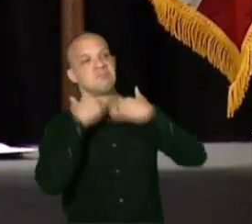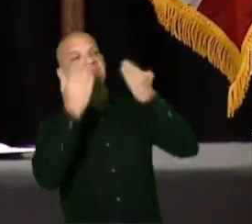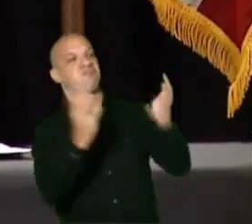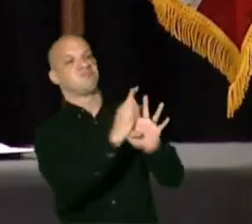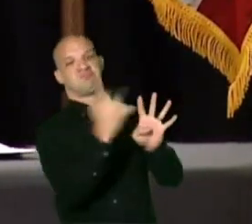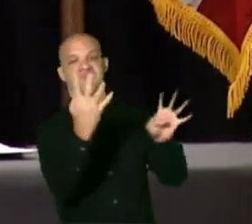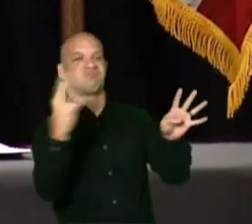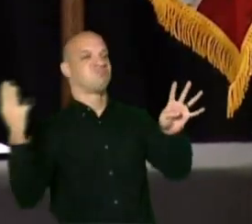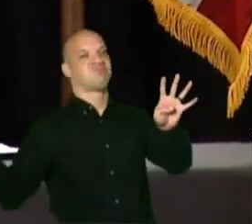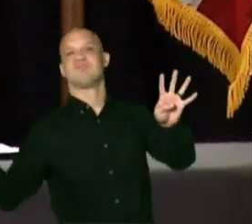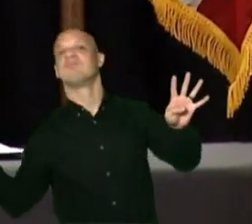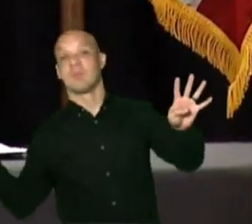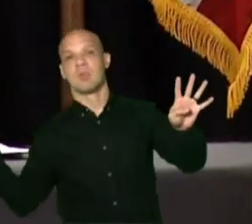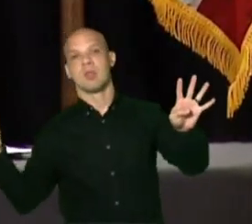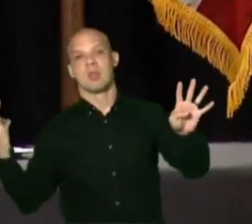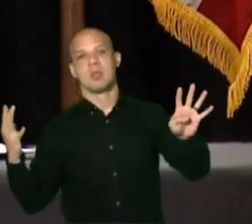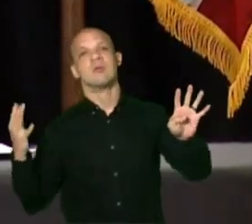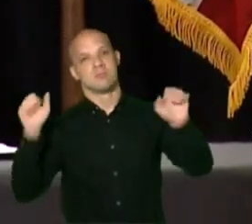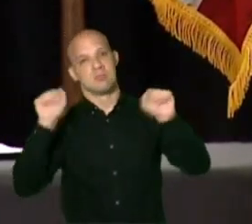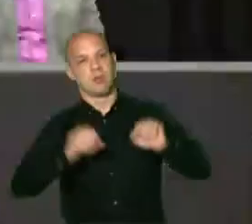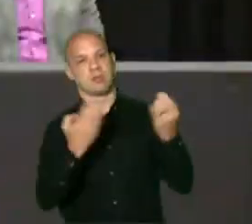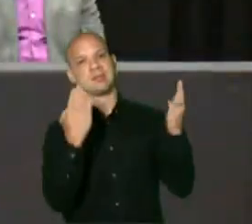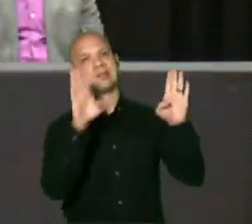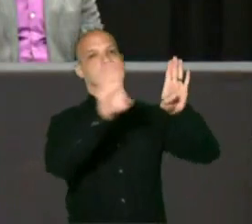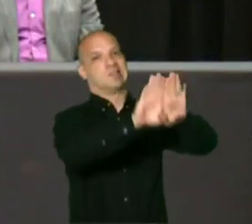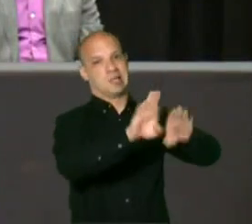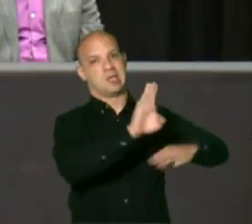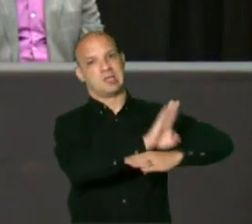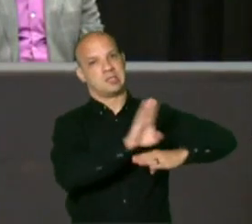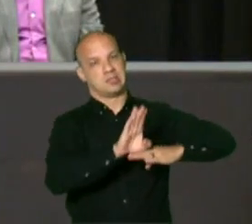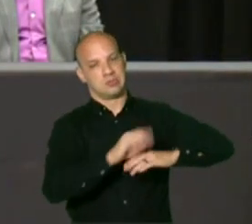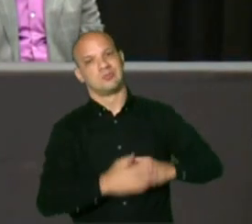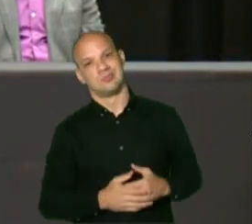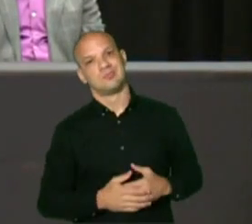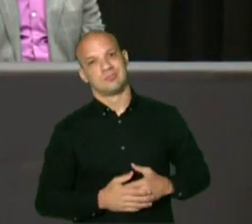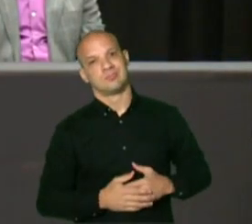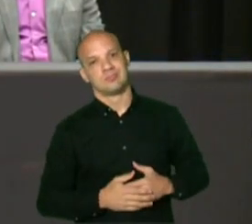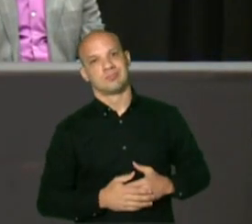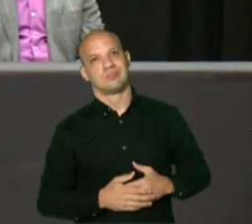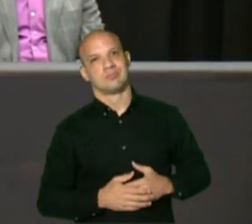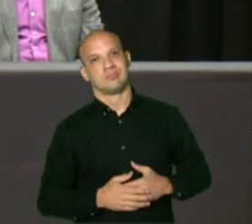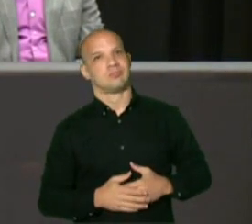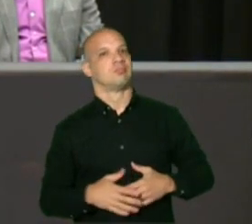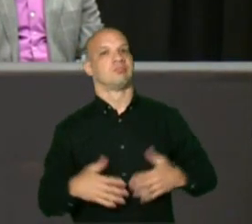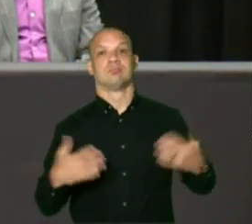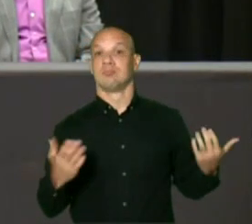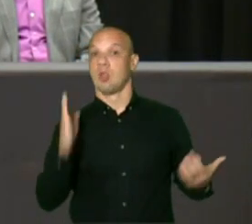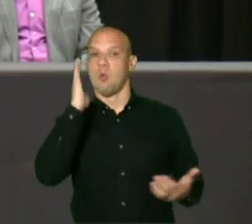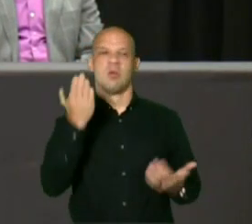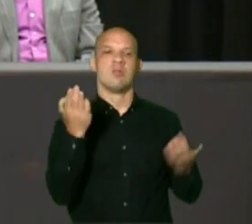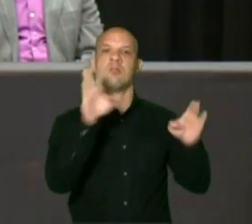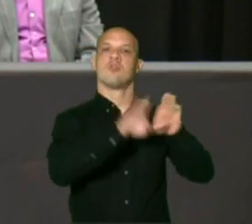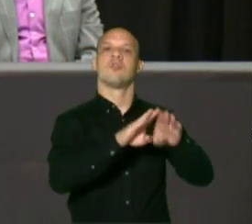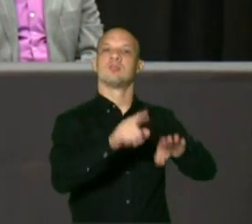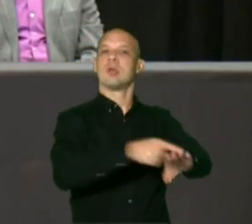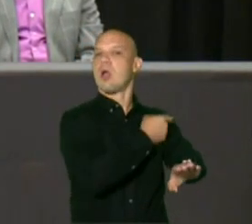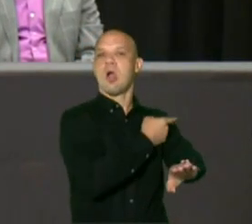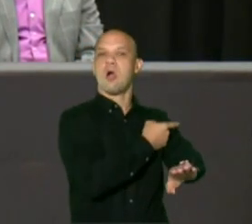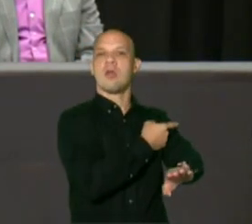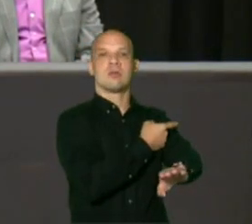arriesga su actuación a que se le cierre el negocio. El negocio no se va a cerrar hasta el otro día, ni va a ser hasta